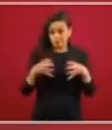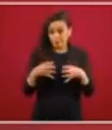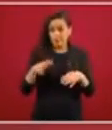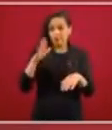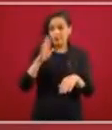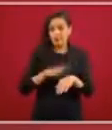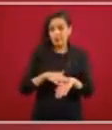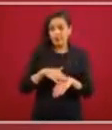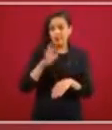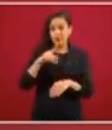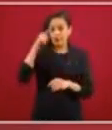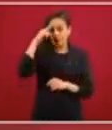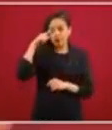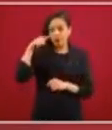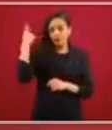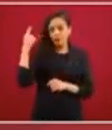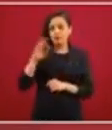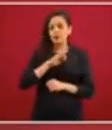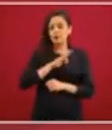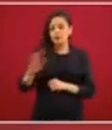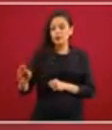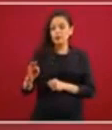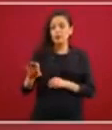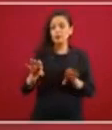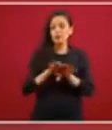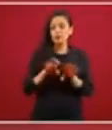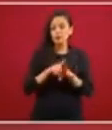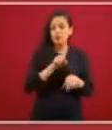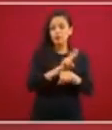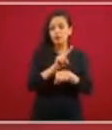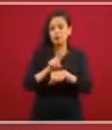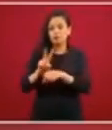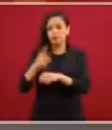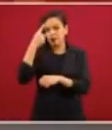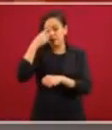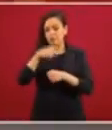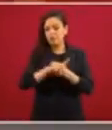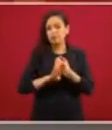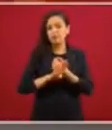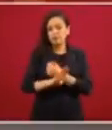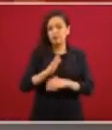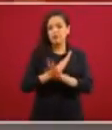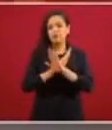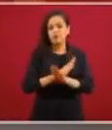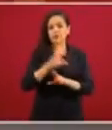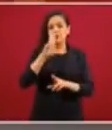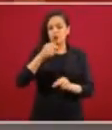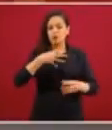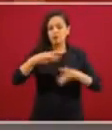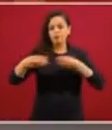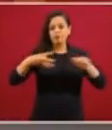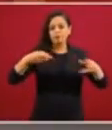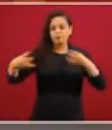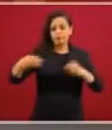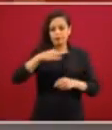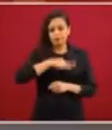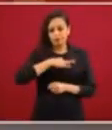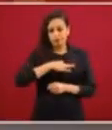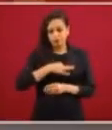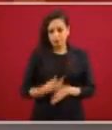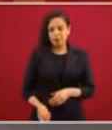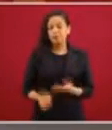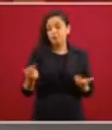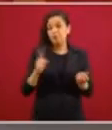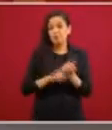hacer intervenciones preventivas y también menor es el riesgo de que haya propagación de la enfermedad. Entonces, qué bueno que esto